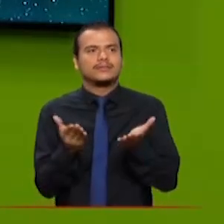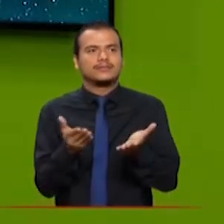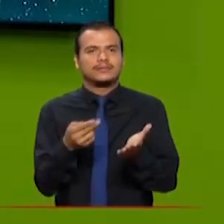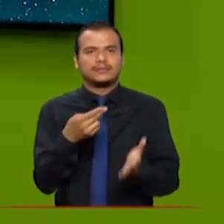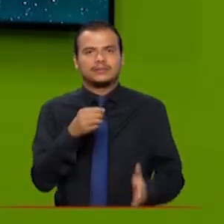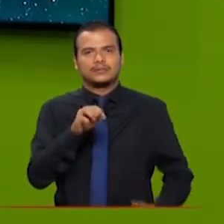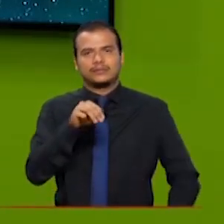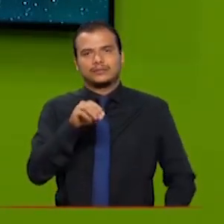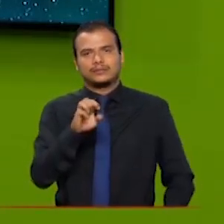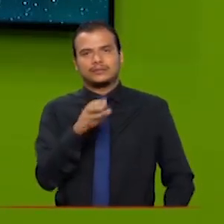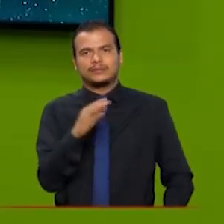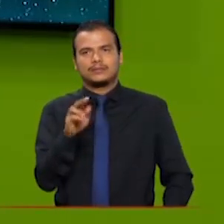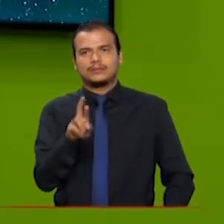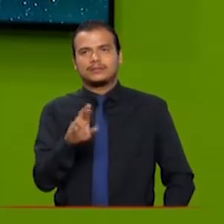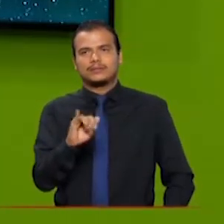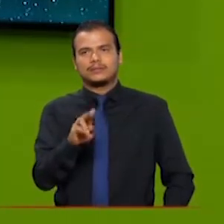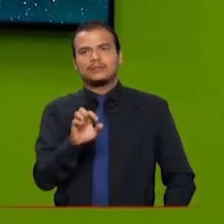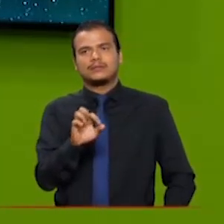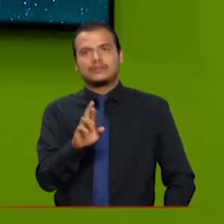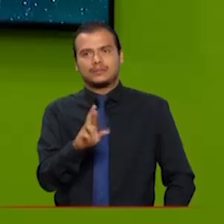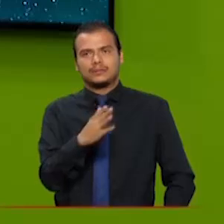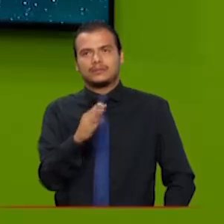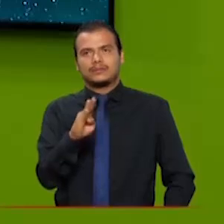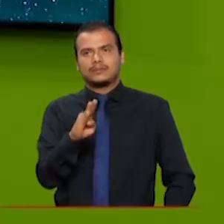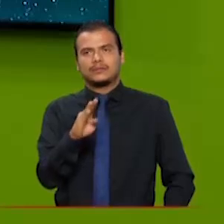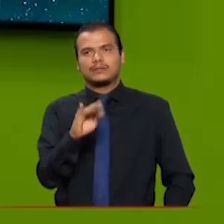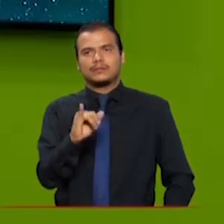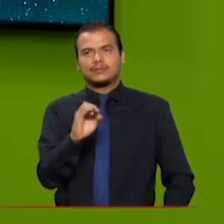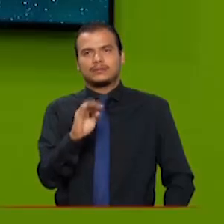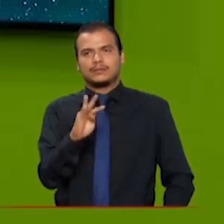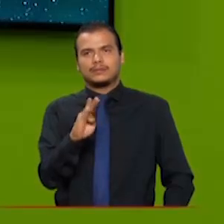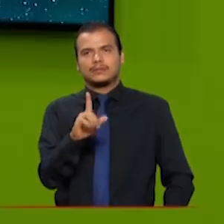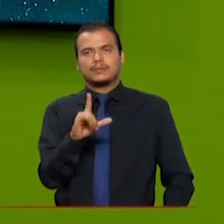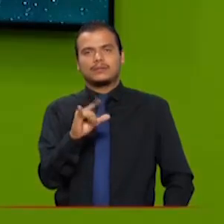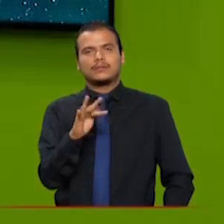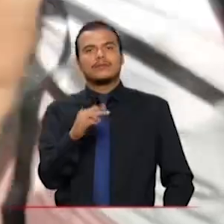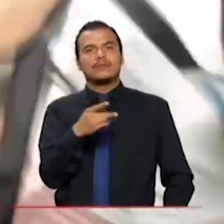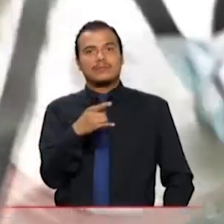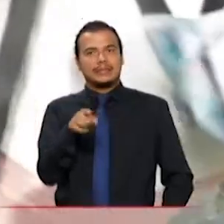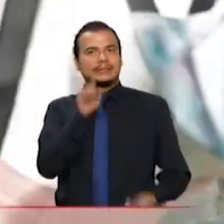Home River BioBlitz en el río Pance. Hablamos con los participantes.